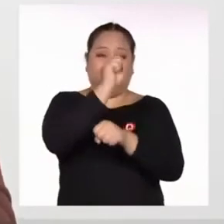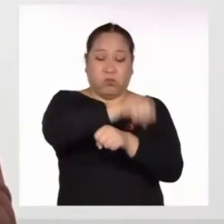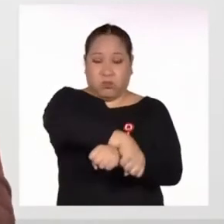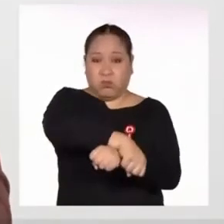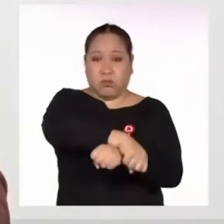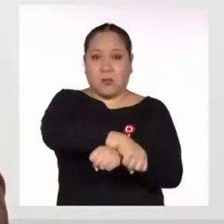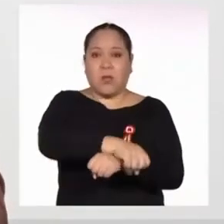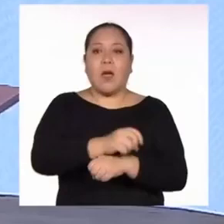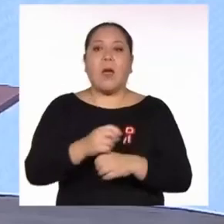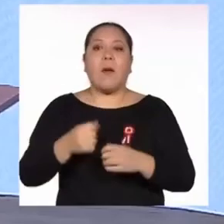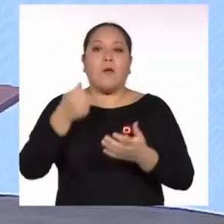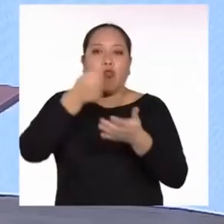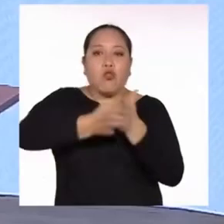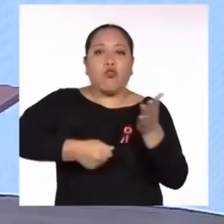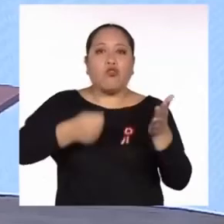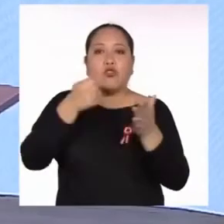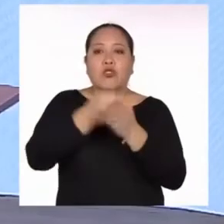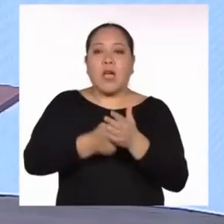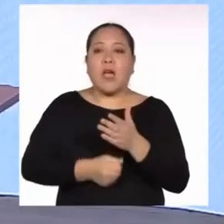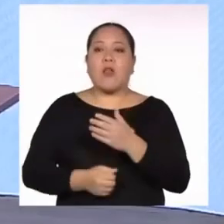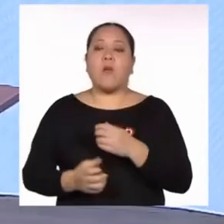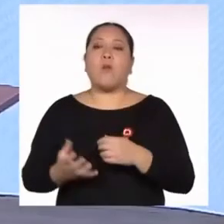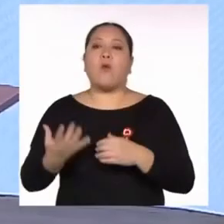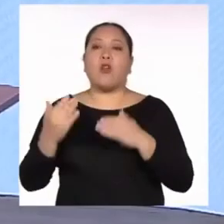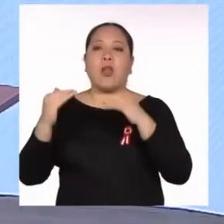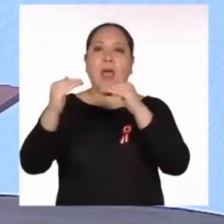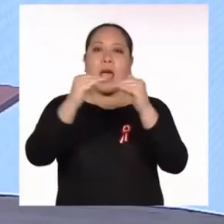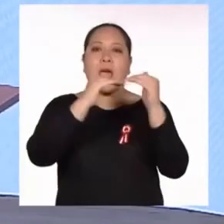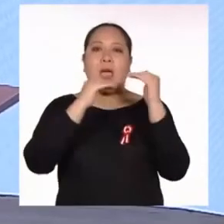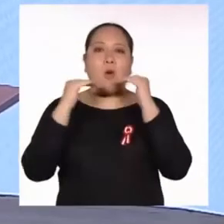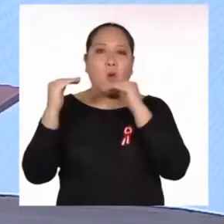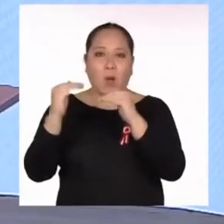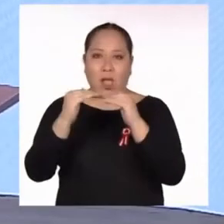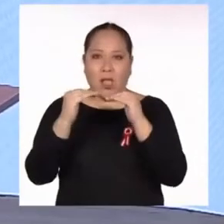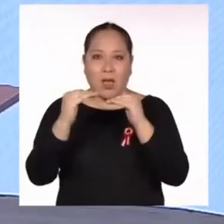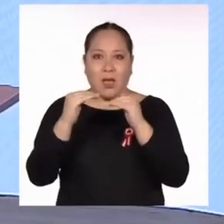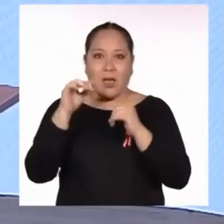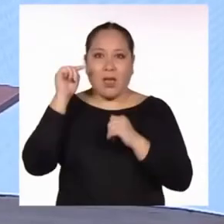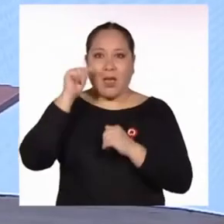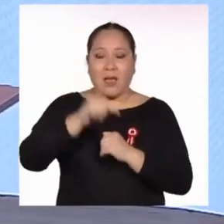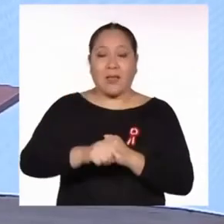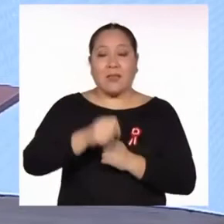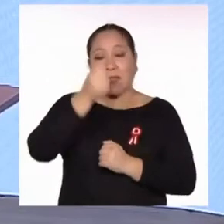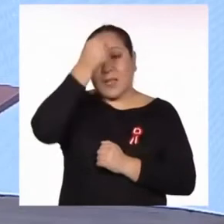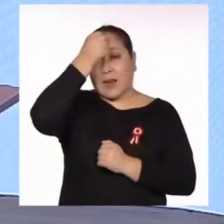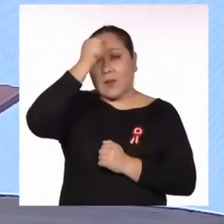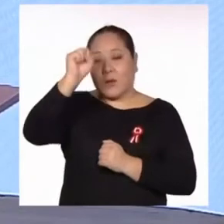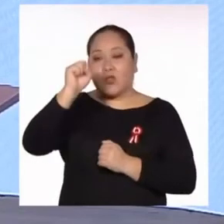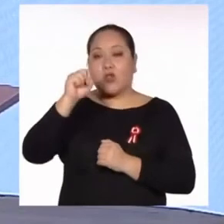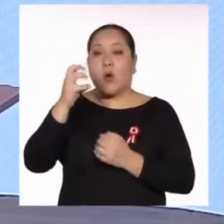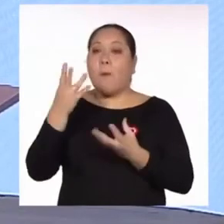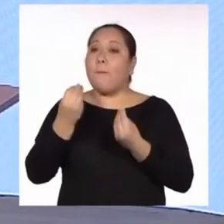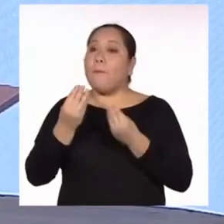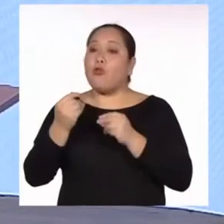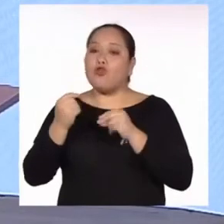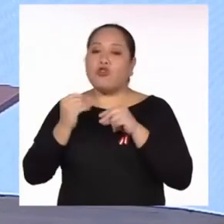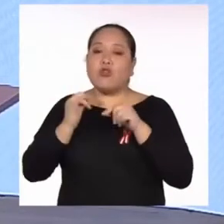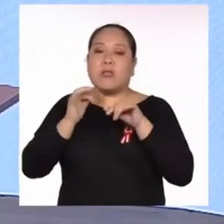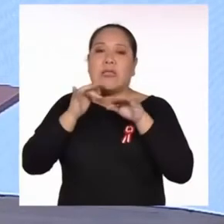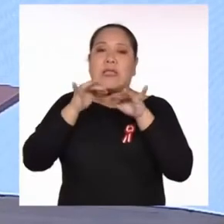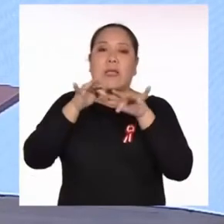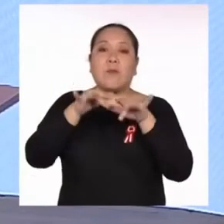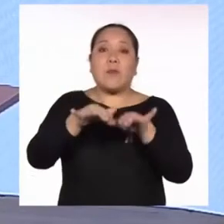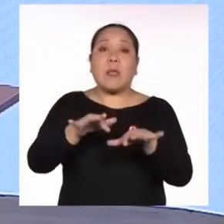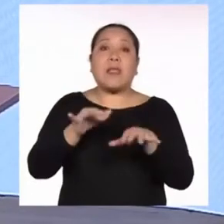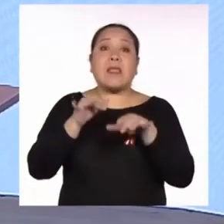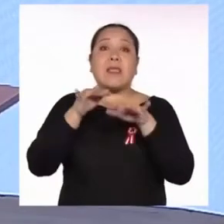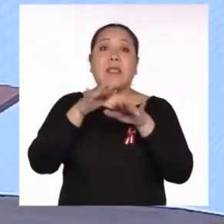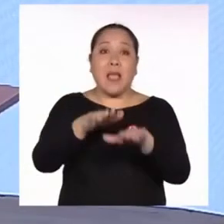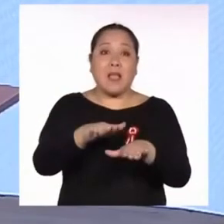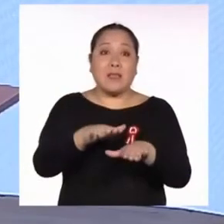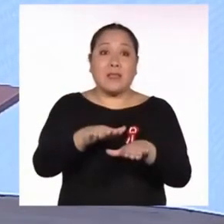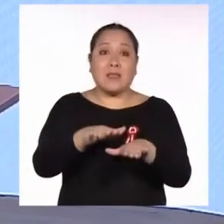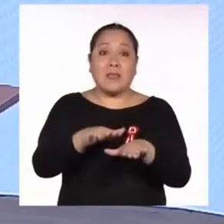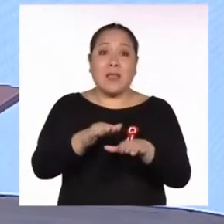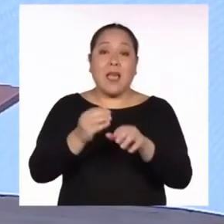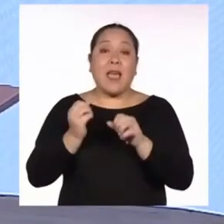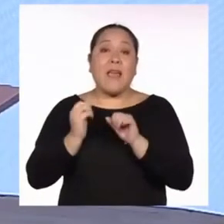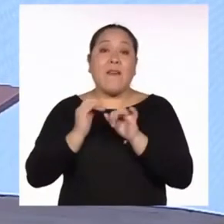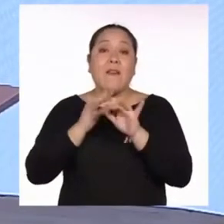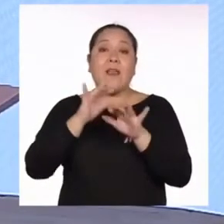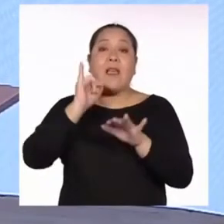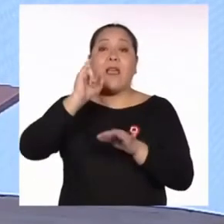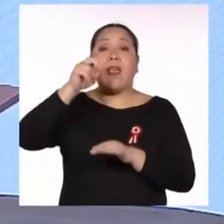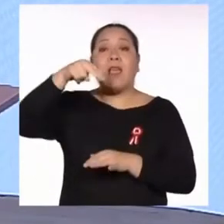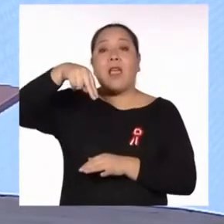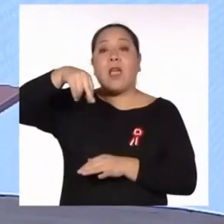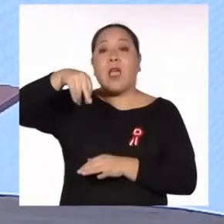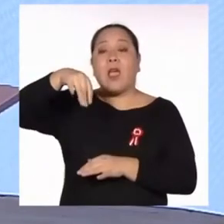y la libertad esta revolución tuvo mucha influencia en la ola independentista en todas las